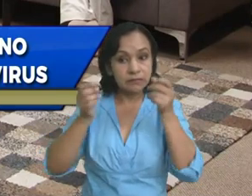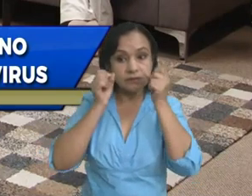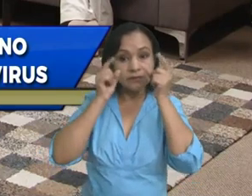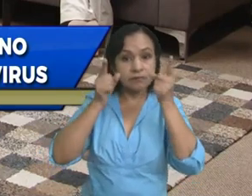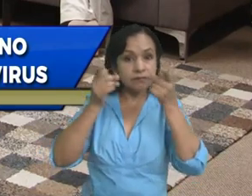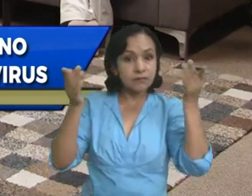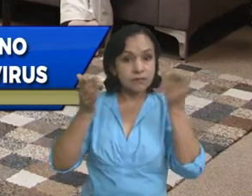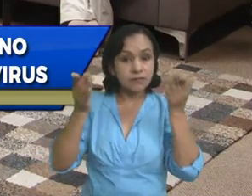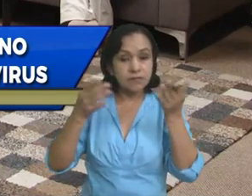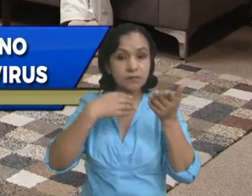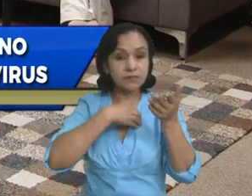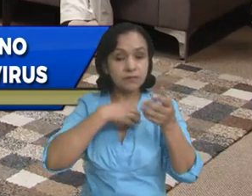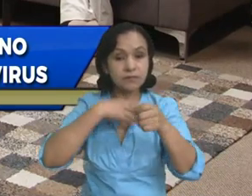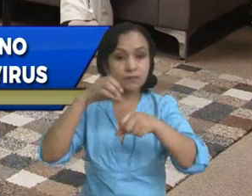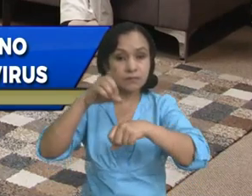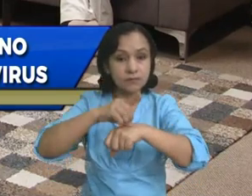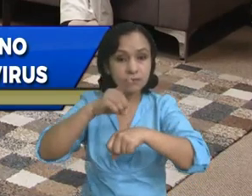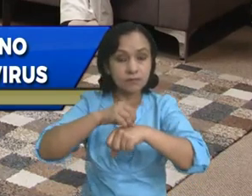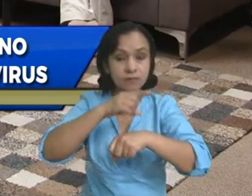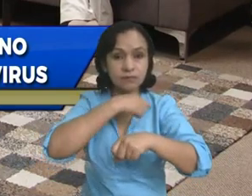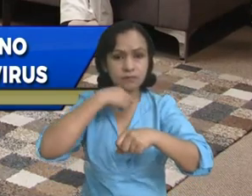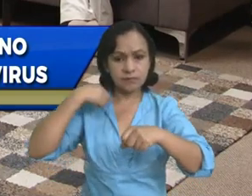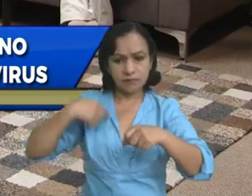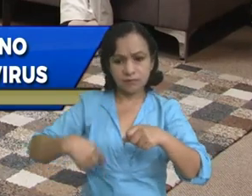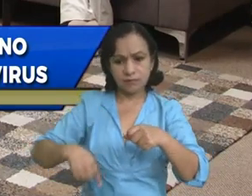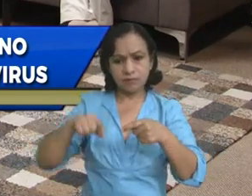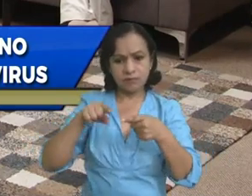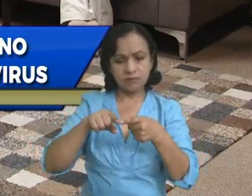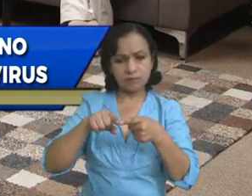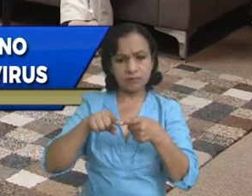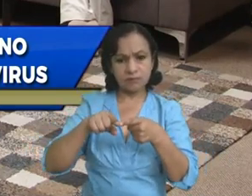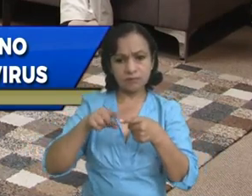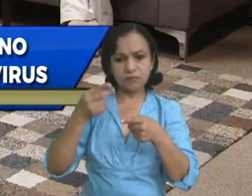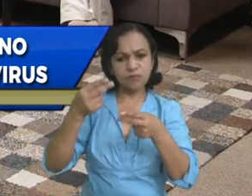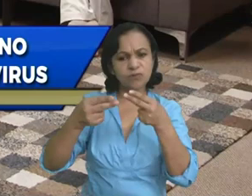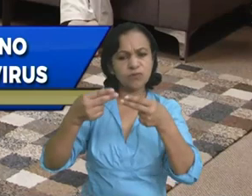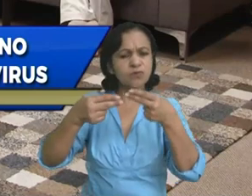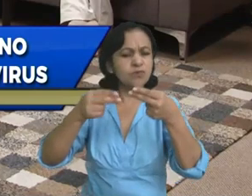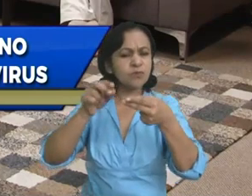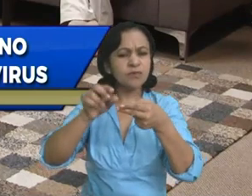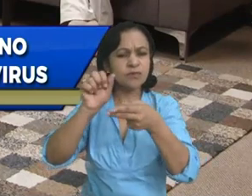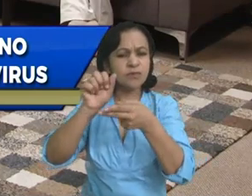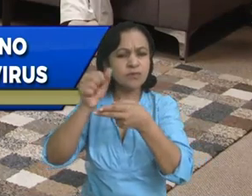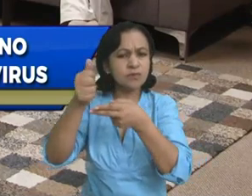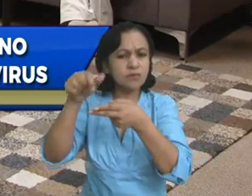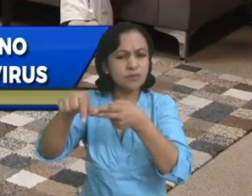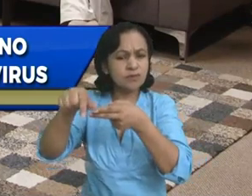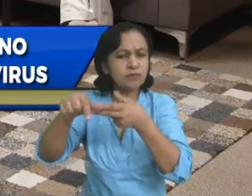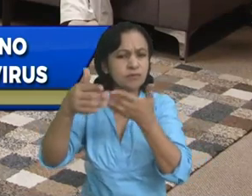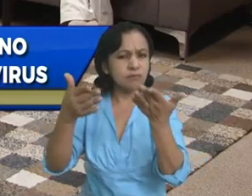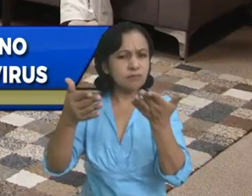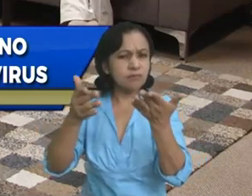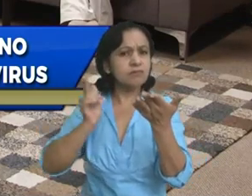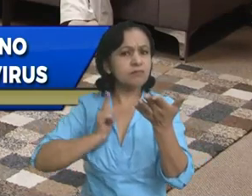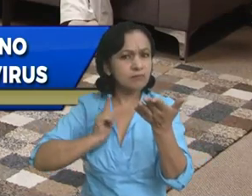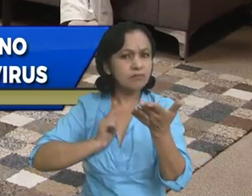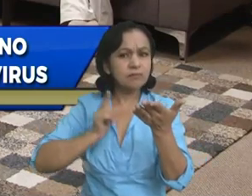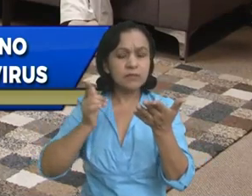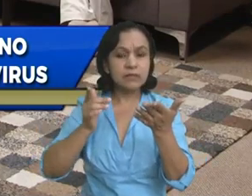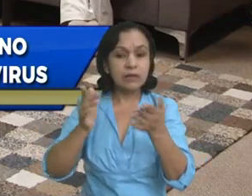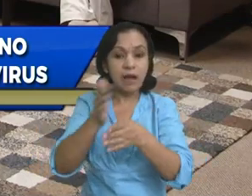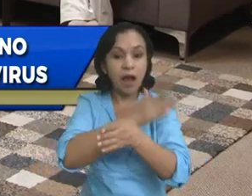propios médicos chinos están utilizando el interferón alfa 2B que se produce allí, bueno, nosotros también tenemos que estar